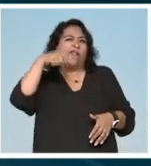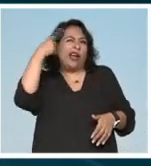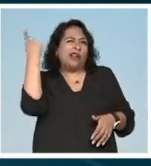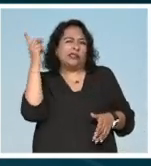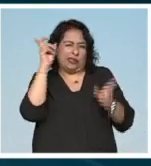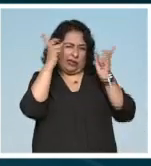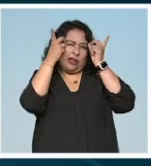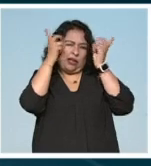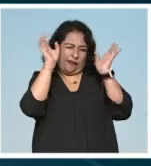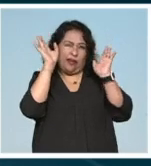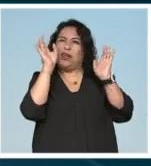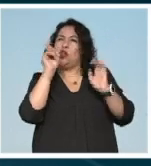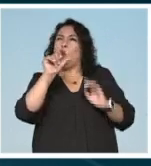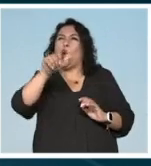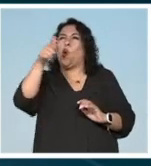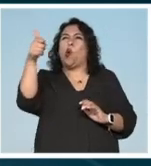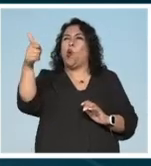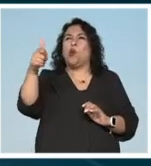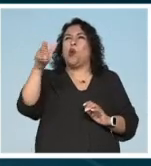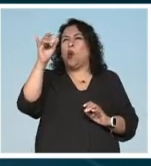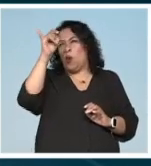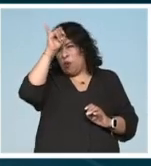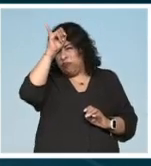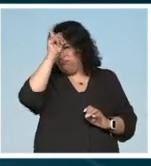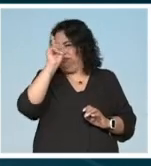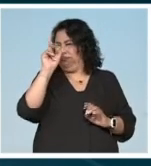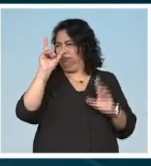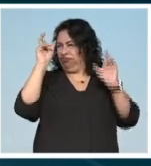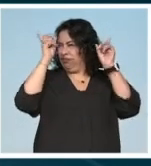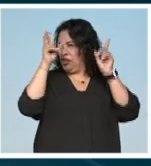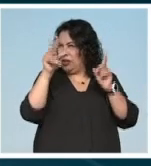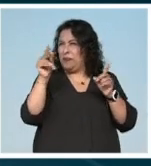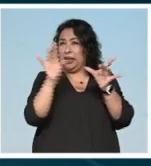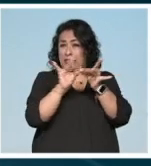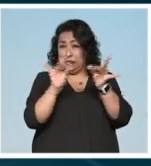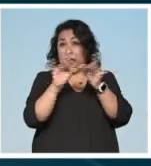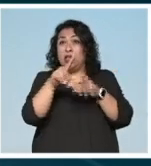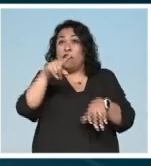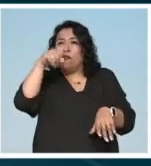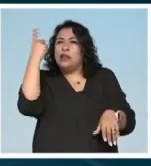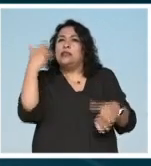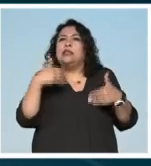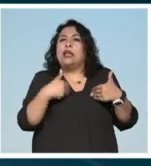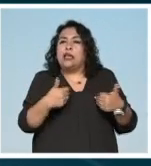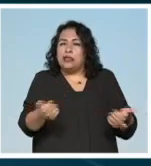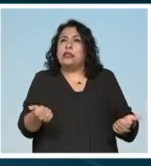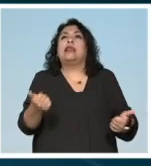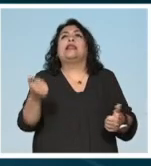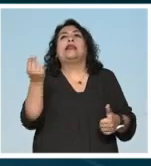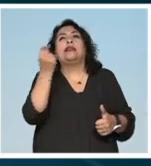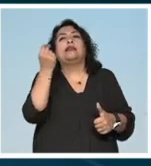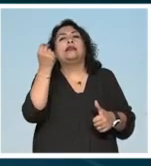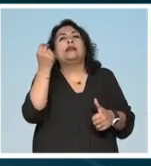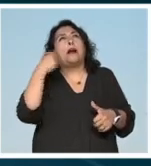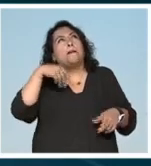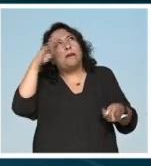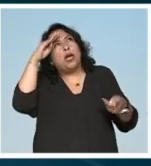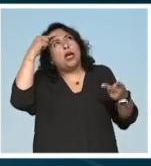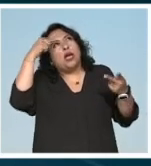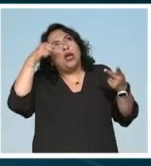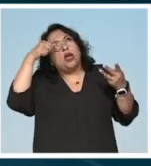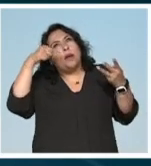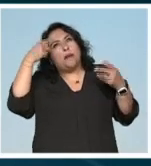que sea un caballo, y no otro equino o incluso hasta un unicornio. Su explicación sería más sencilla de entender y requeriría menos suposiciones para que se